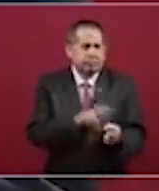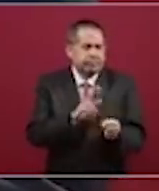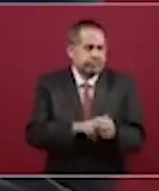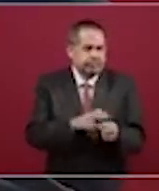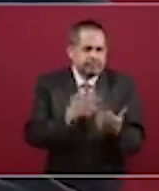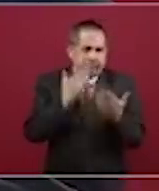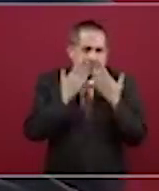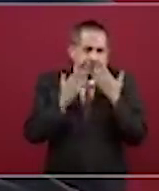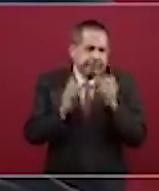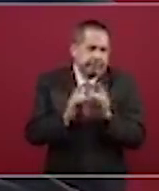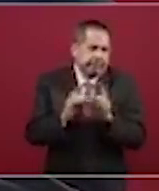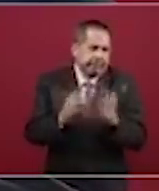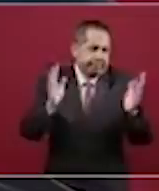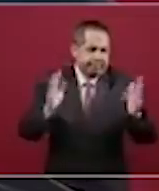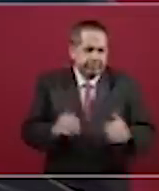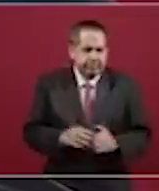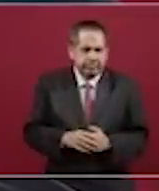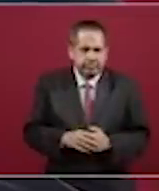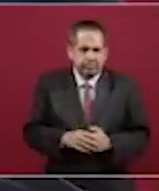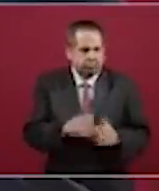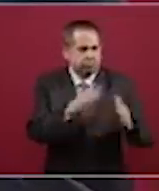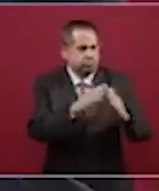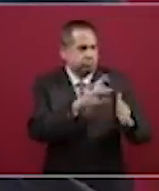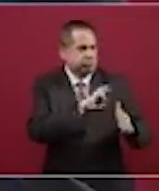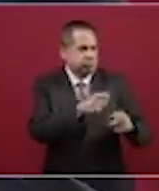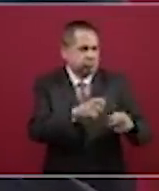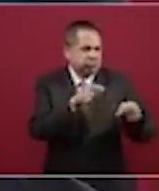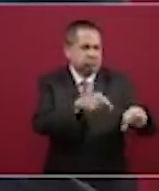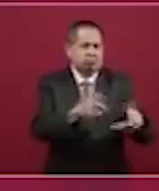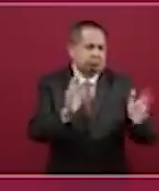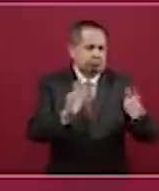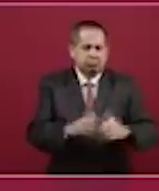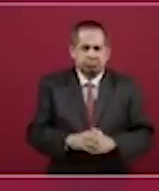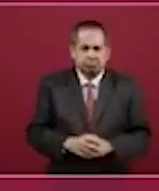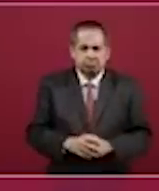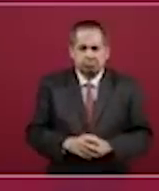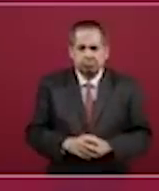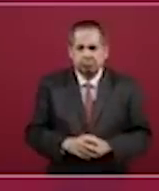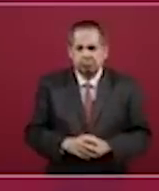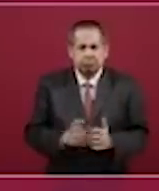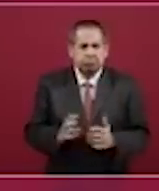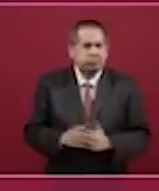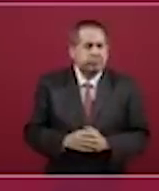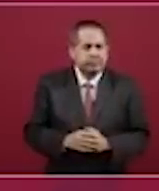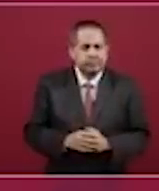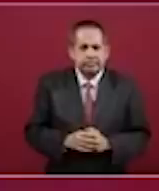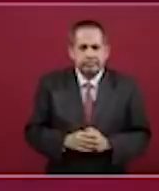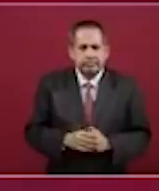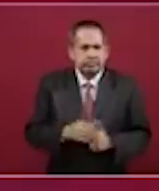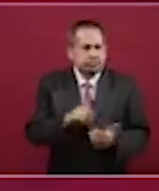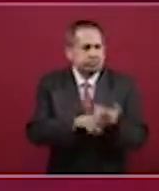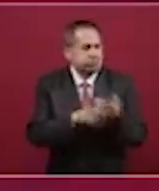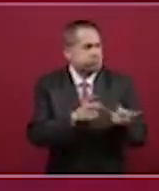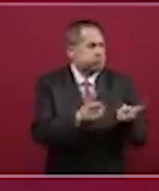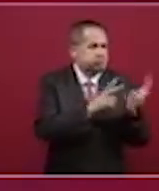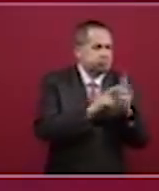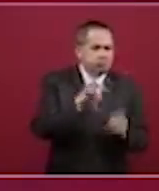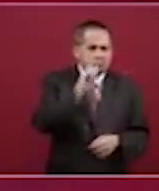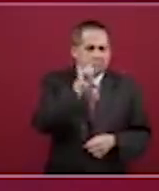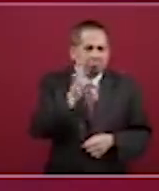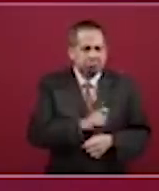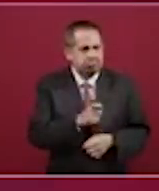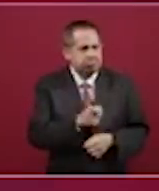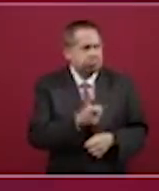normal, ¿sí?, hacerlo en ese plan de amistad.